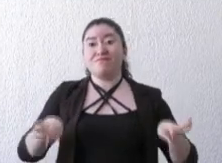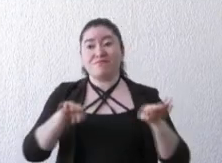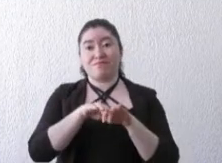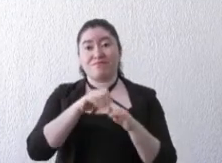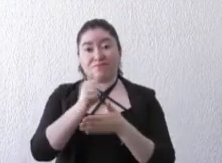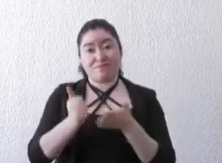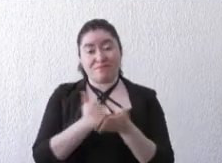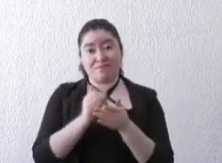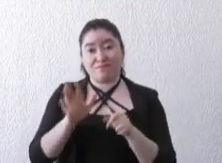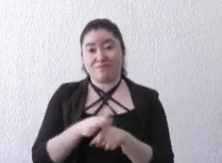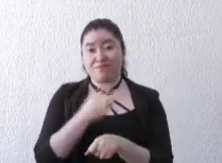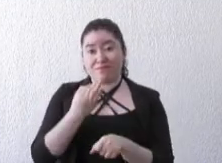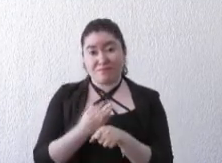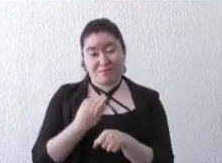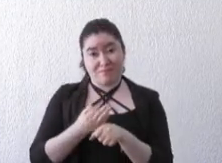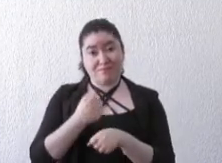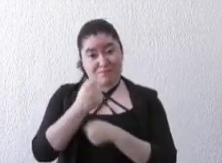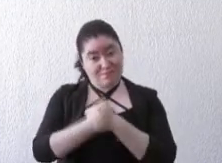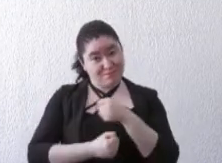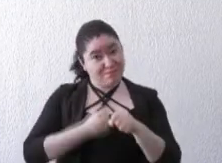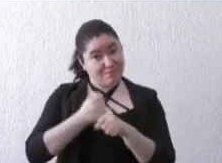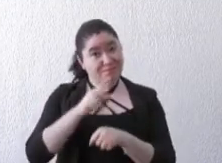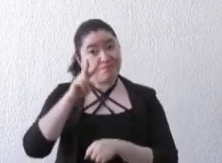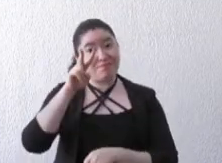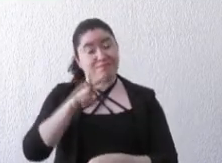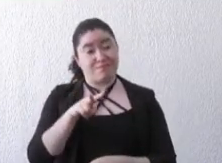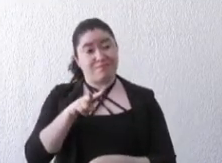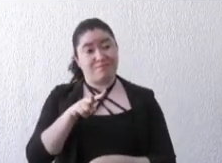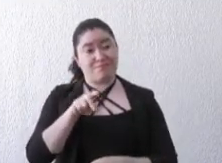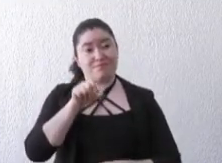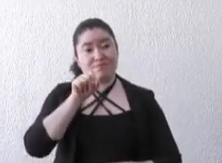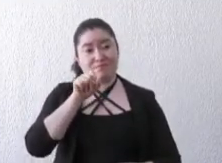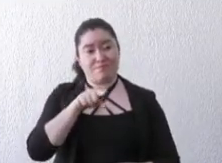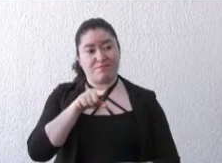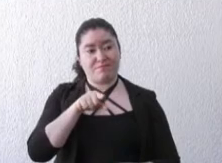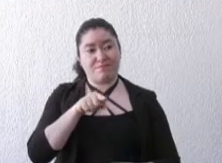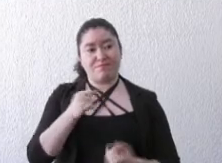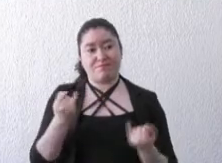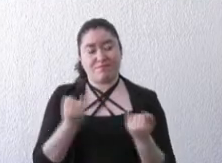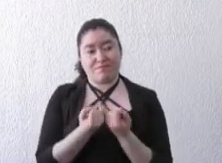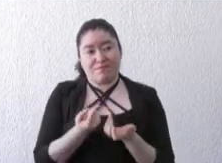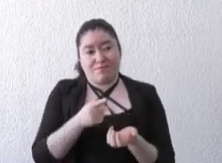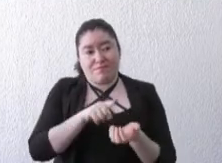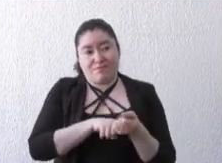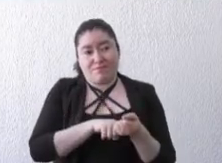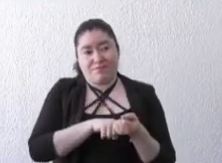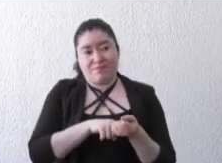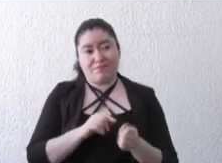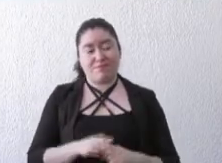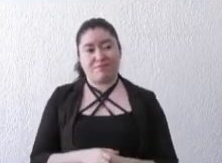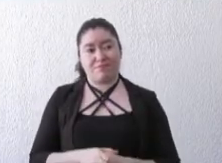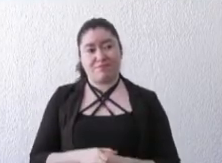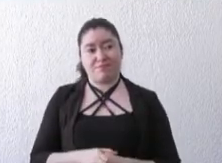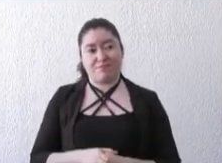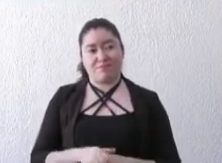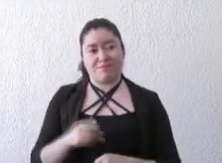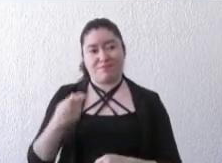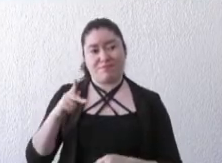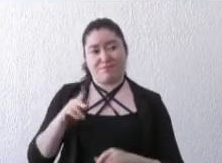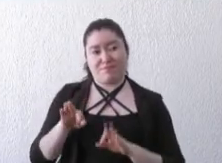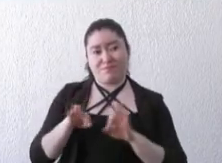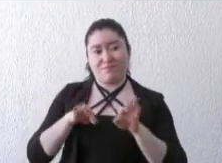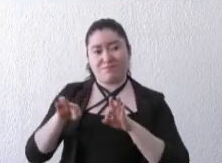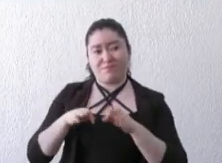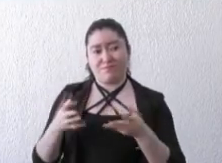y que también es parte de este faro y que va a ser parte también del streaming que se desarrolle, y que aquí está su director, y muchas